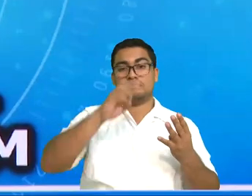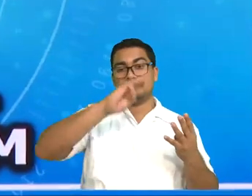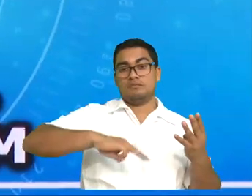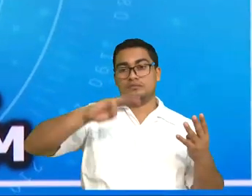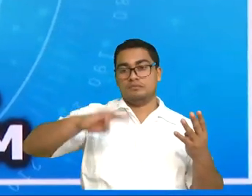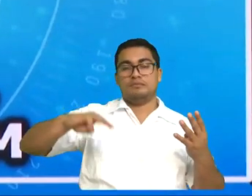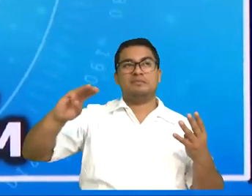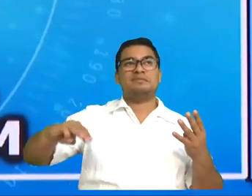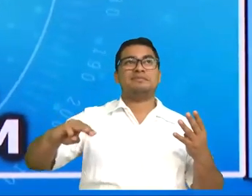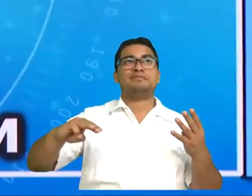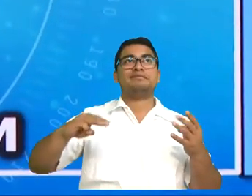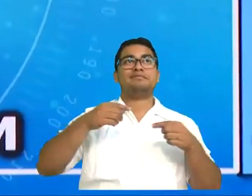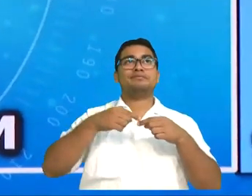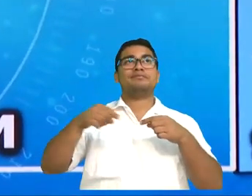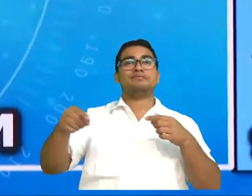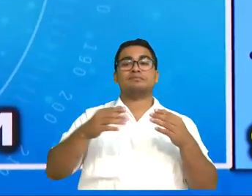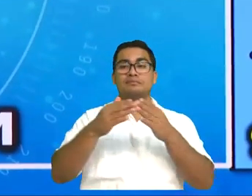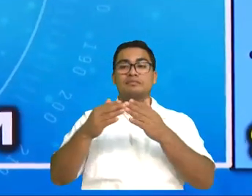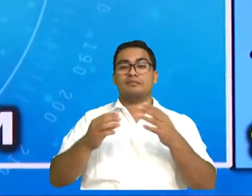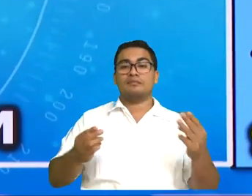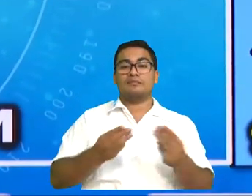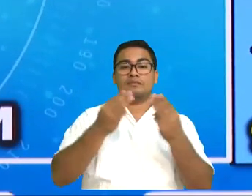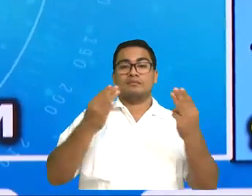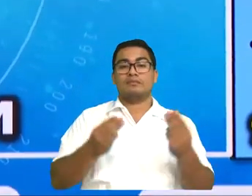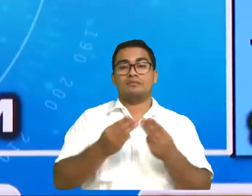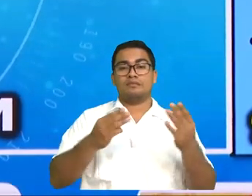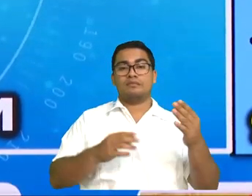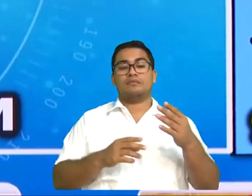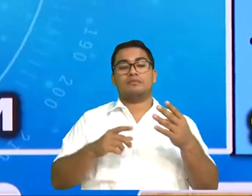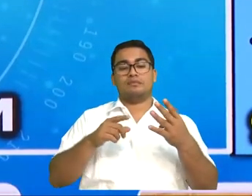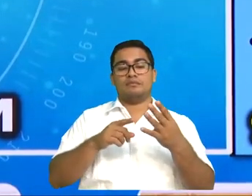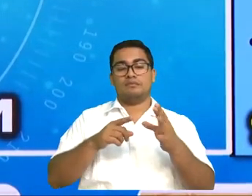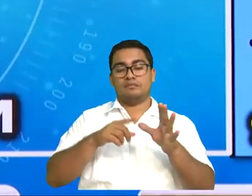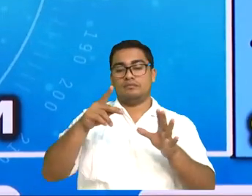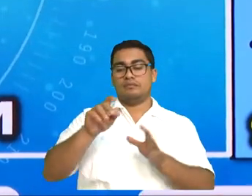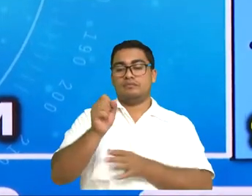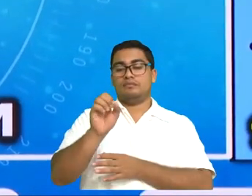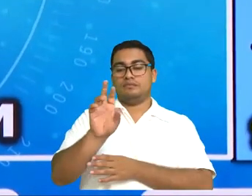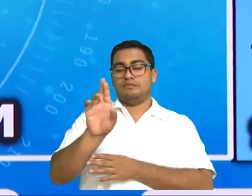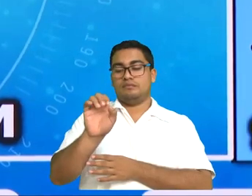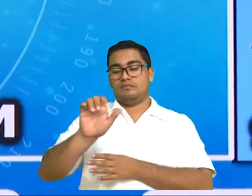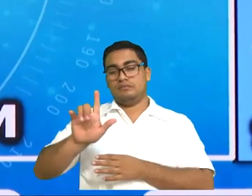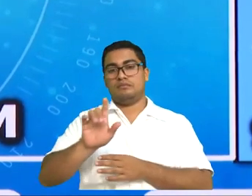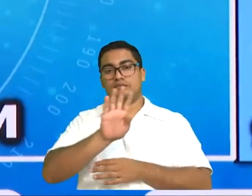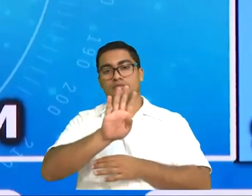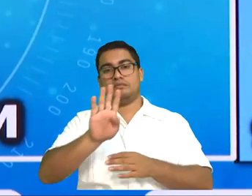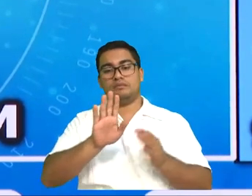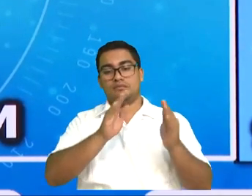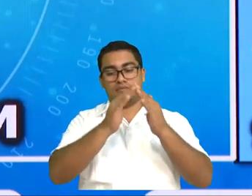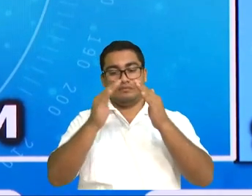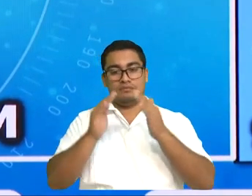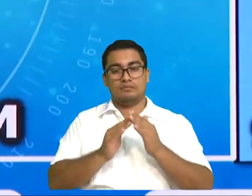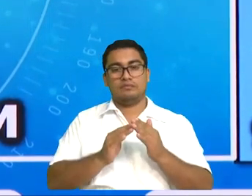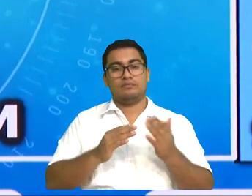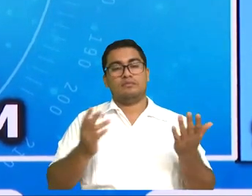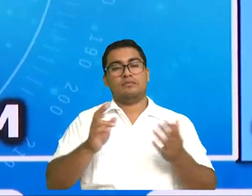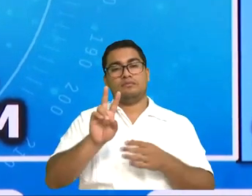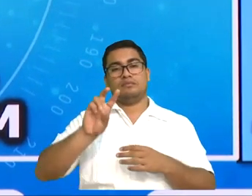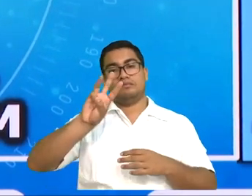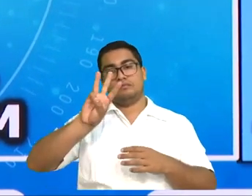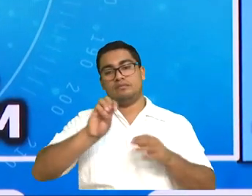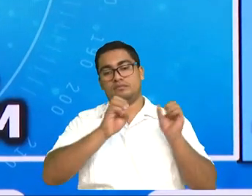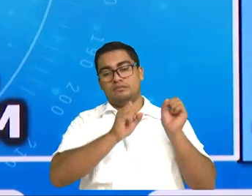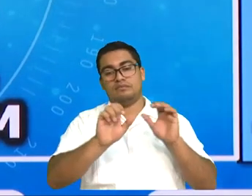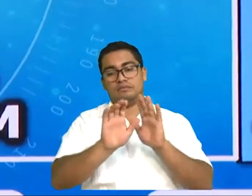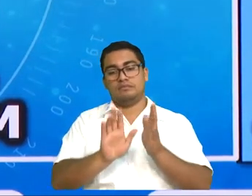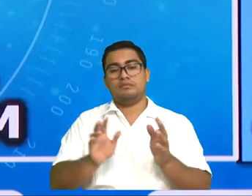Matagalpa, Muimuy, Paso Real, con 44 viviendas y 230 hermanos y hermanos con acceso a